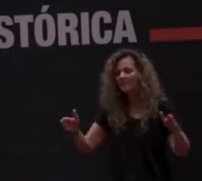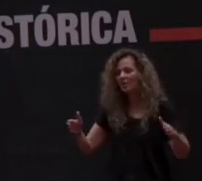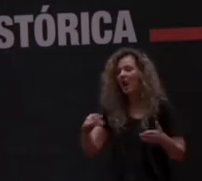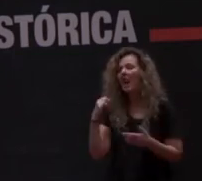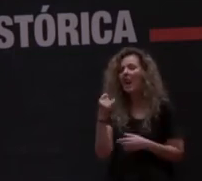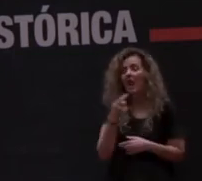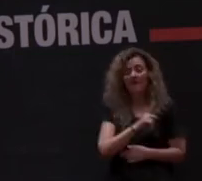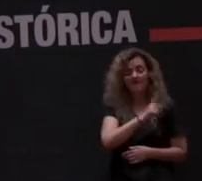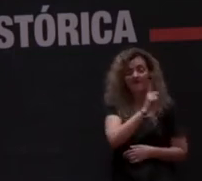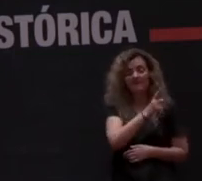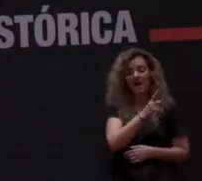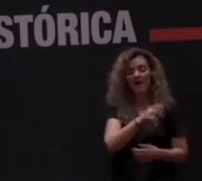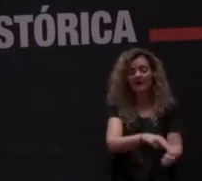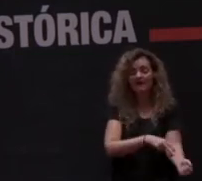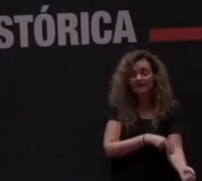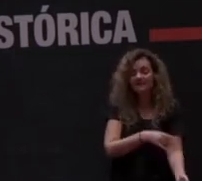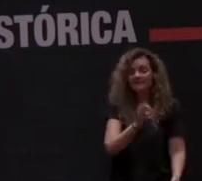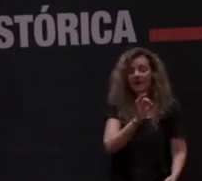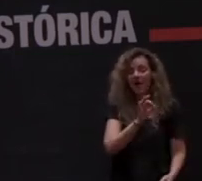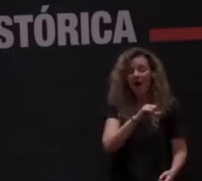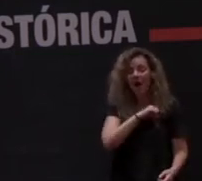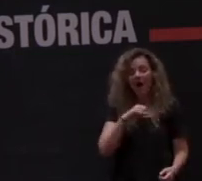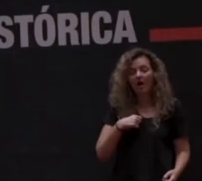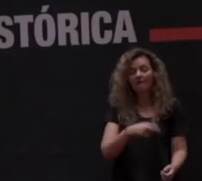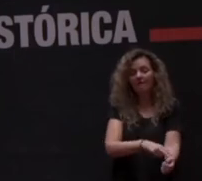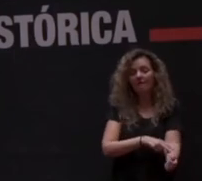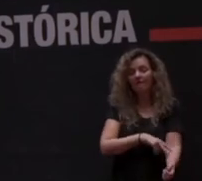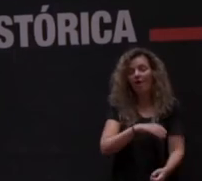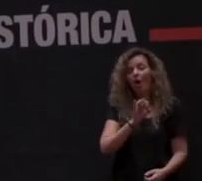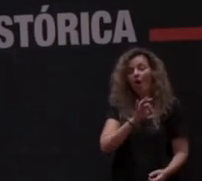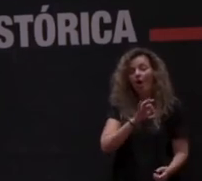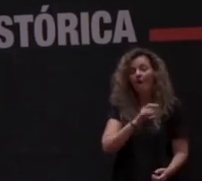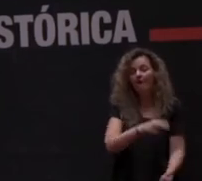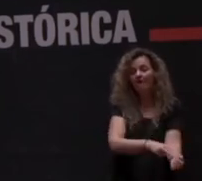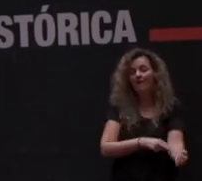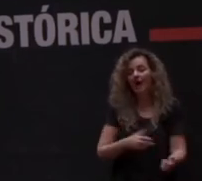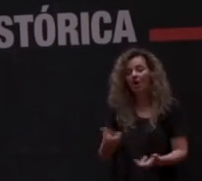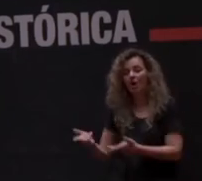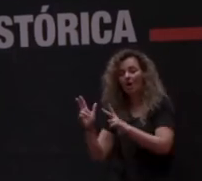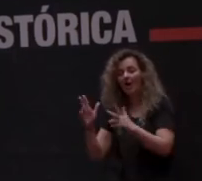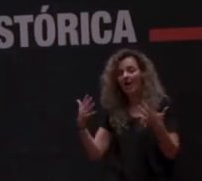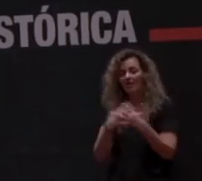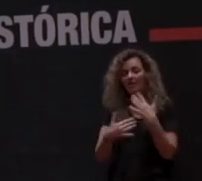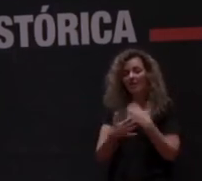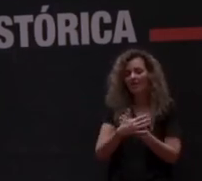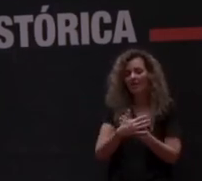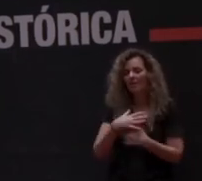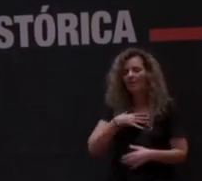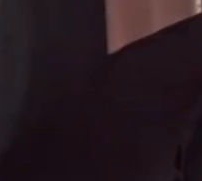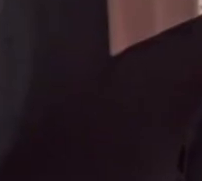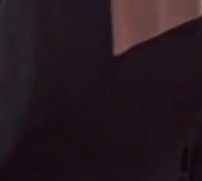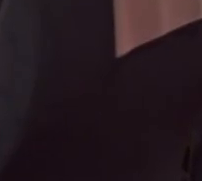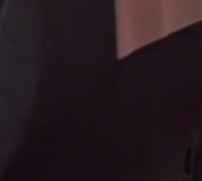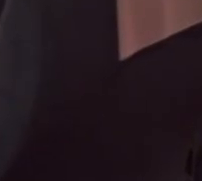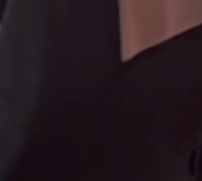franquista ou neofranquista ou autofranquista ou francocracia, que chegaríamos aos mesmos niveis? Pois...